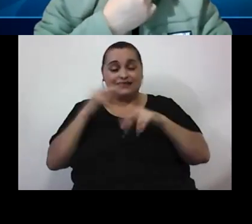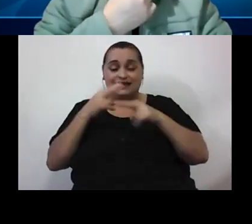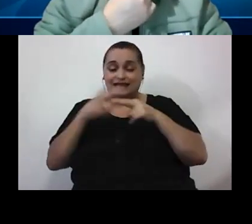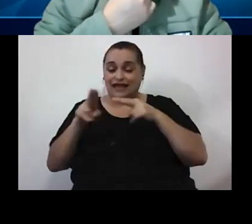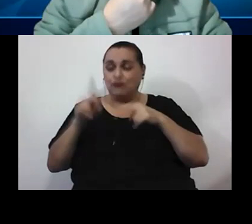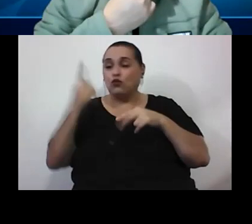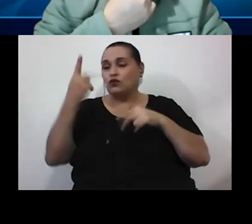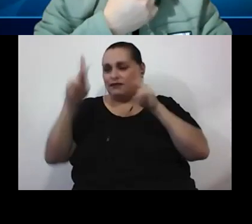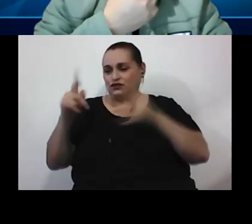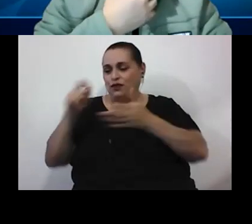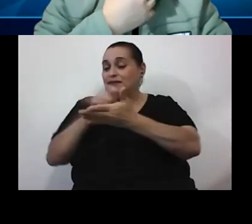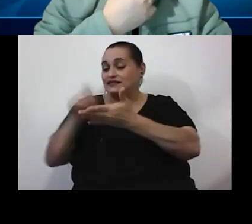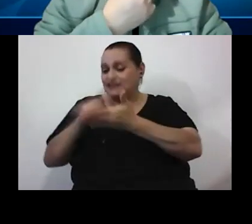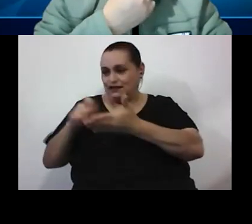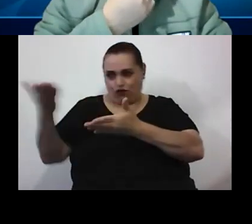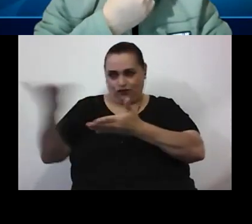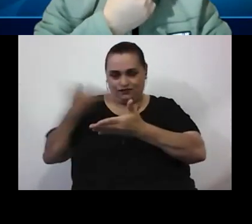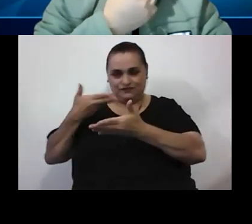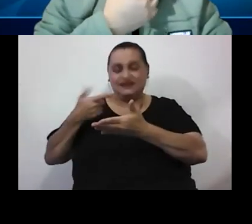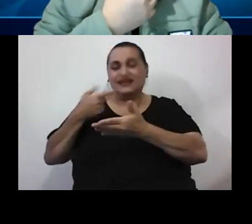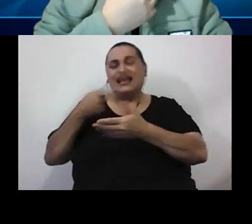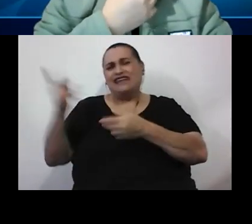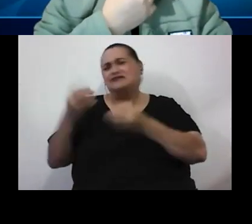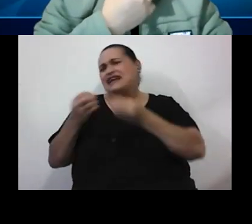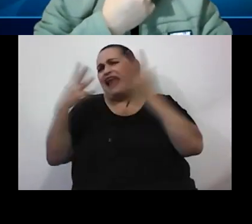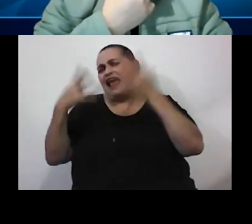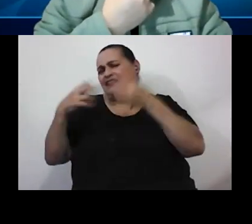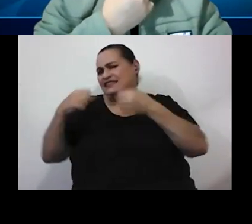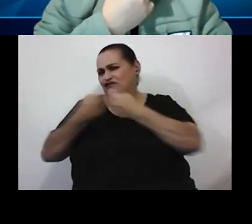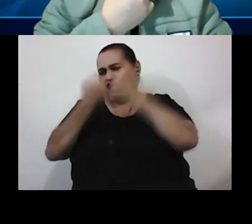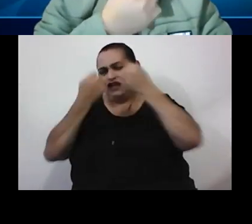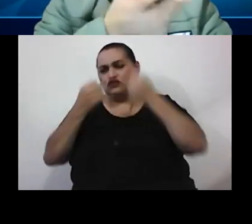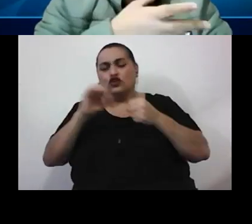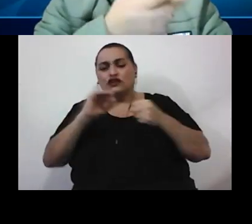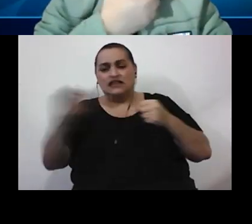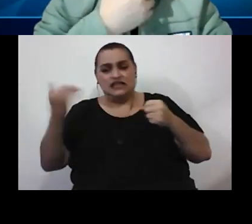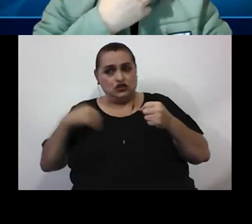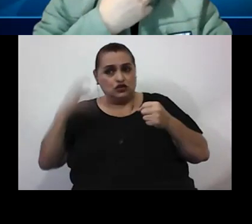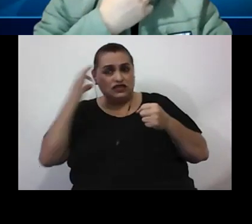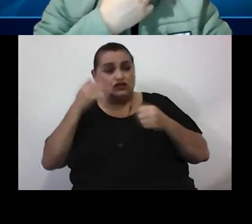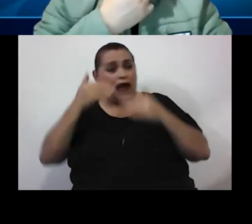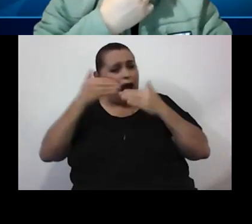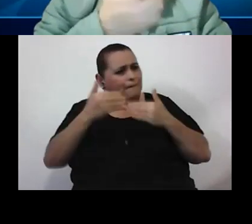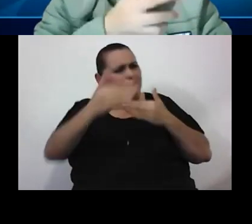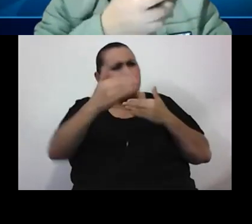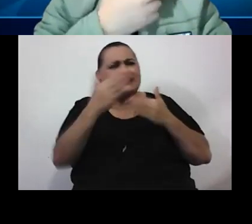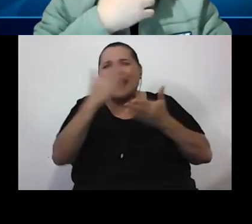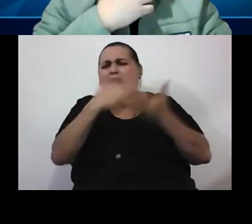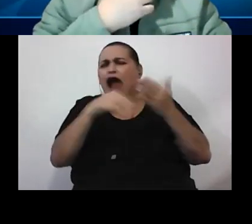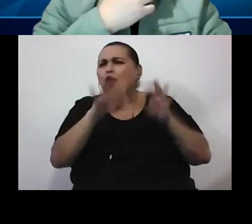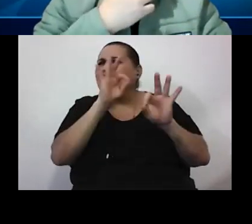desafíos con niñas y niños y me decía, qué increíble, a partir de algo tan sencillo como